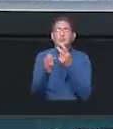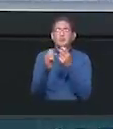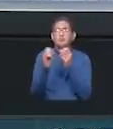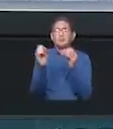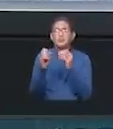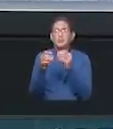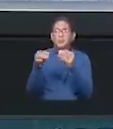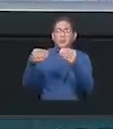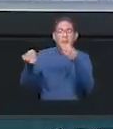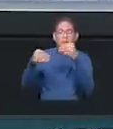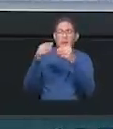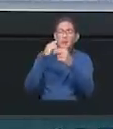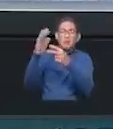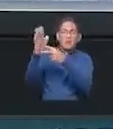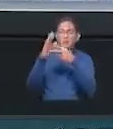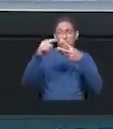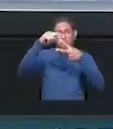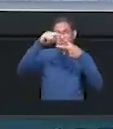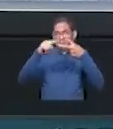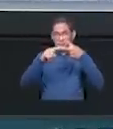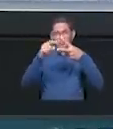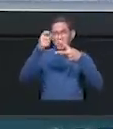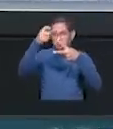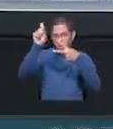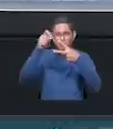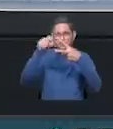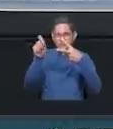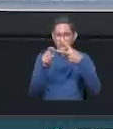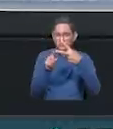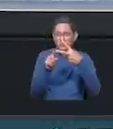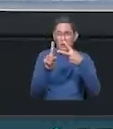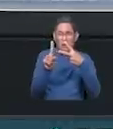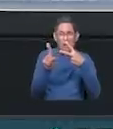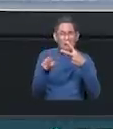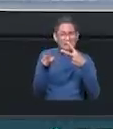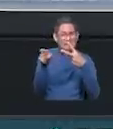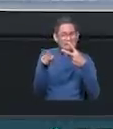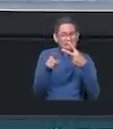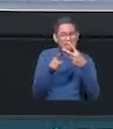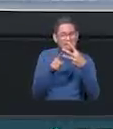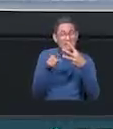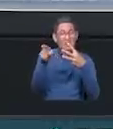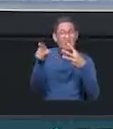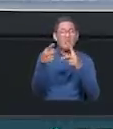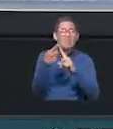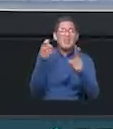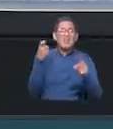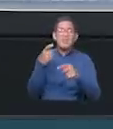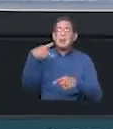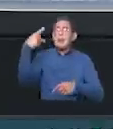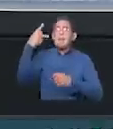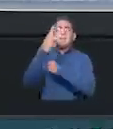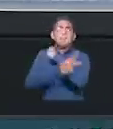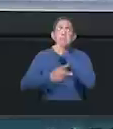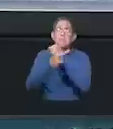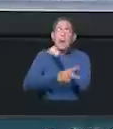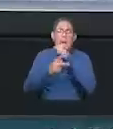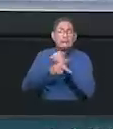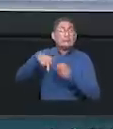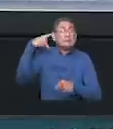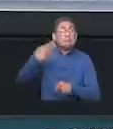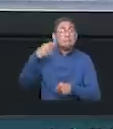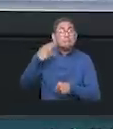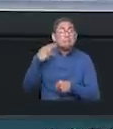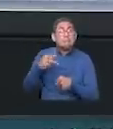que el mesa identifique como países de alto riesgo deben de realizarse una segunda prueba